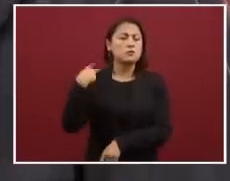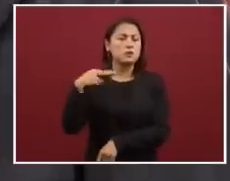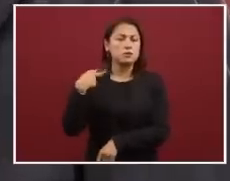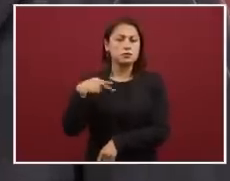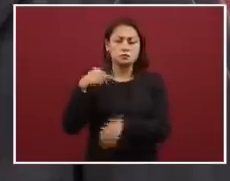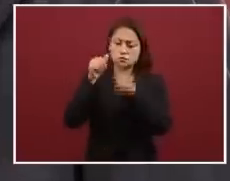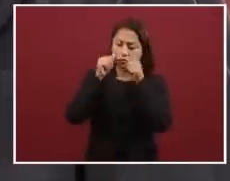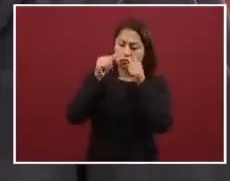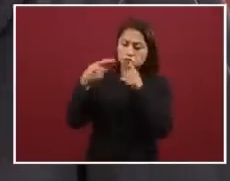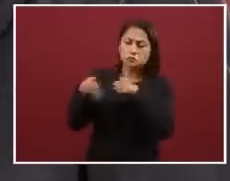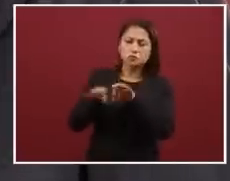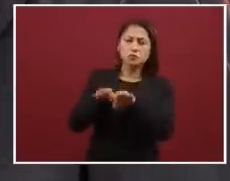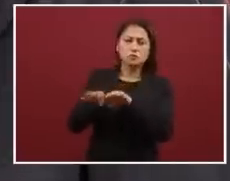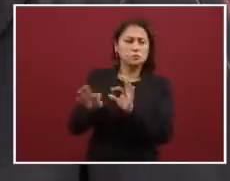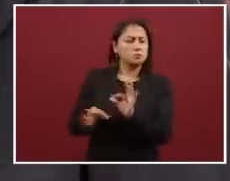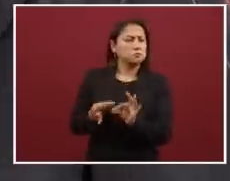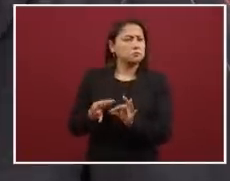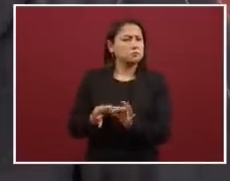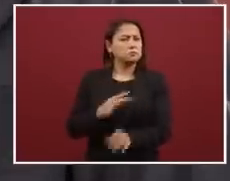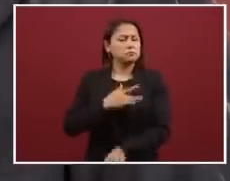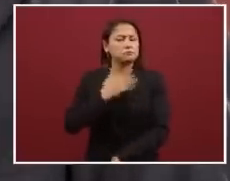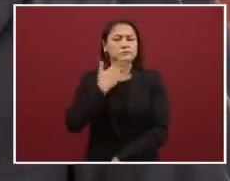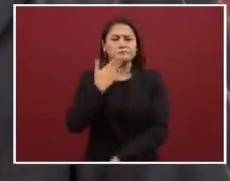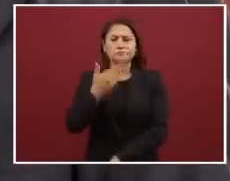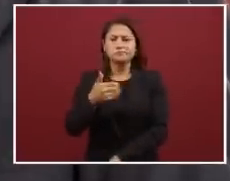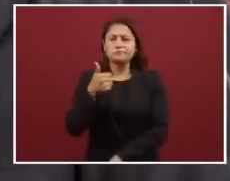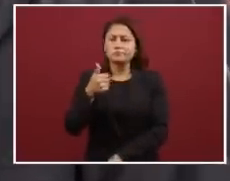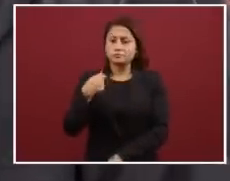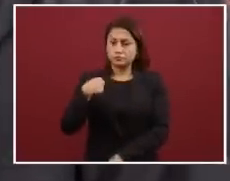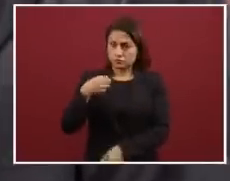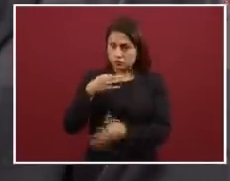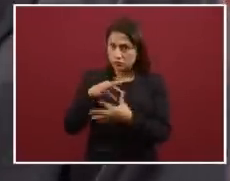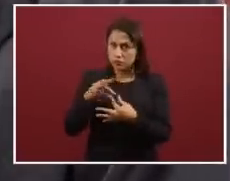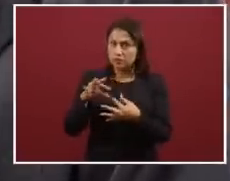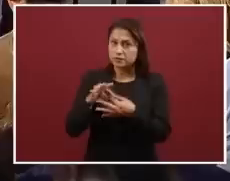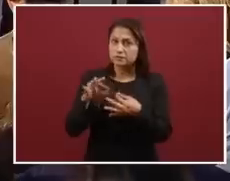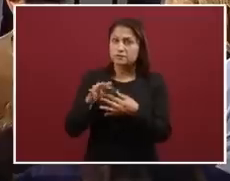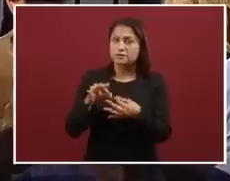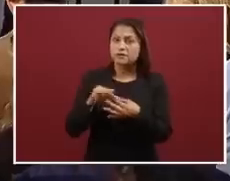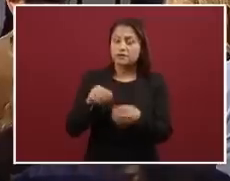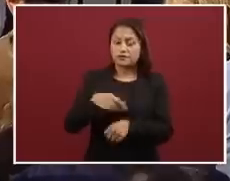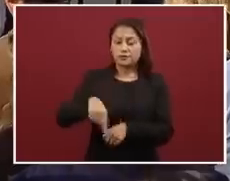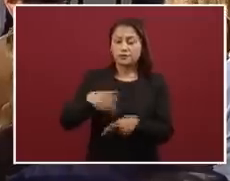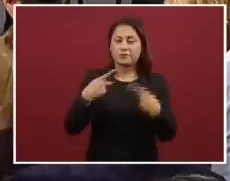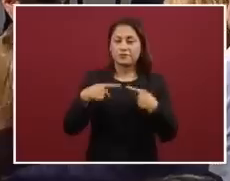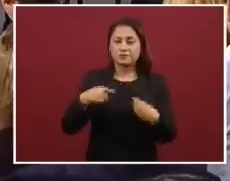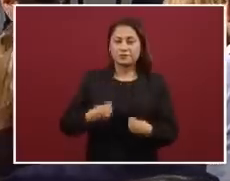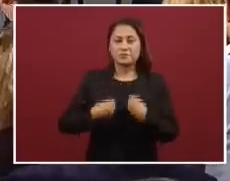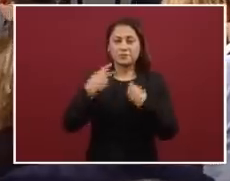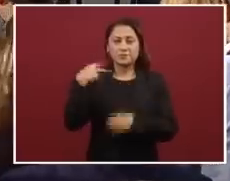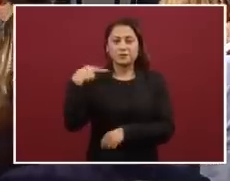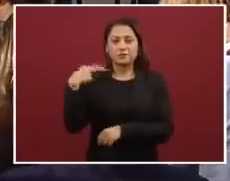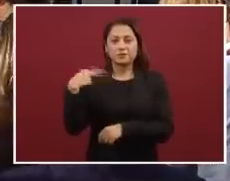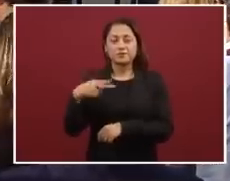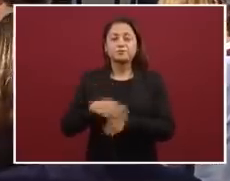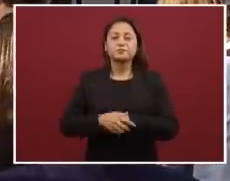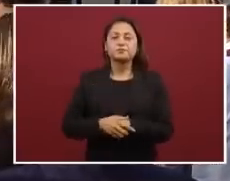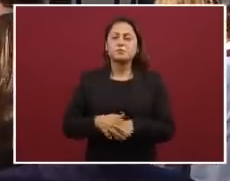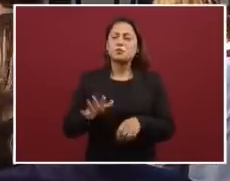le puedo decir a mis paisanos veracruzanos, porque ya llevaba tiempo que no había en